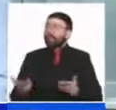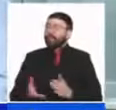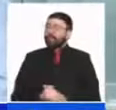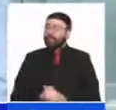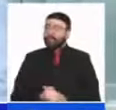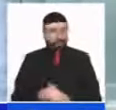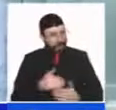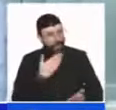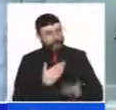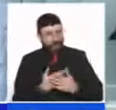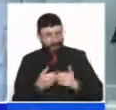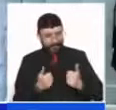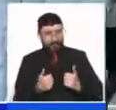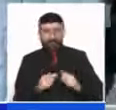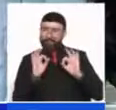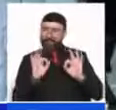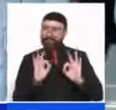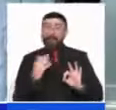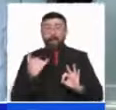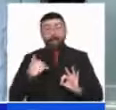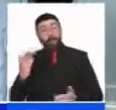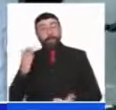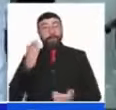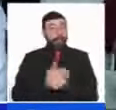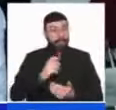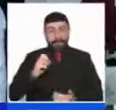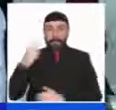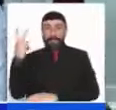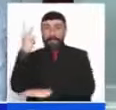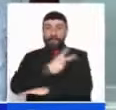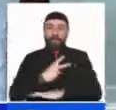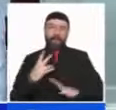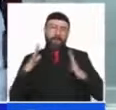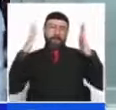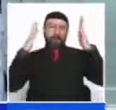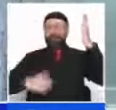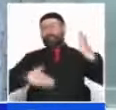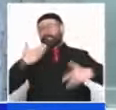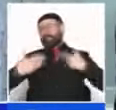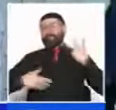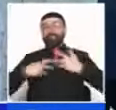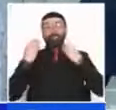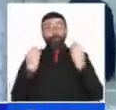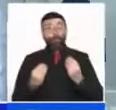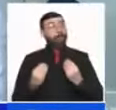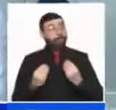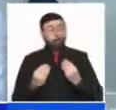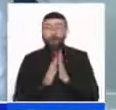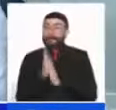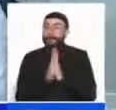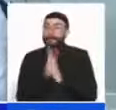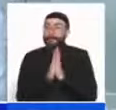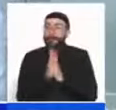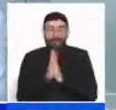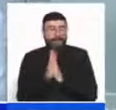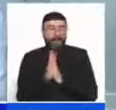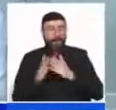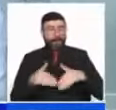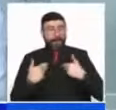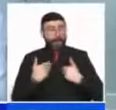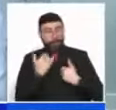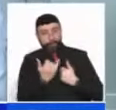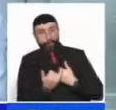Muchas gracias. Muy bien. Excelente. Transitando este segundo día de feria, muy contento y realmente esperanzador justamente con